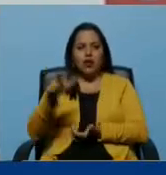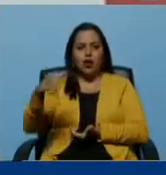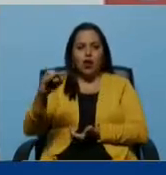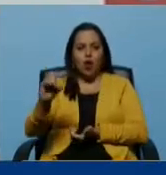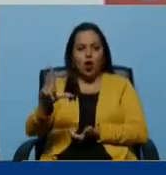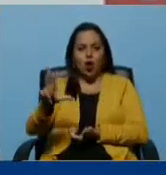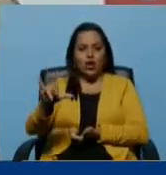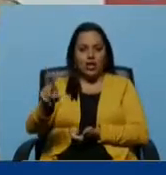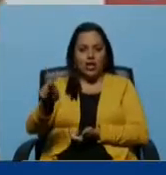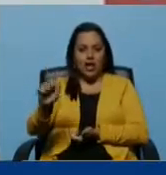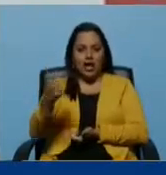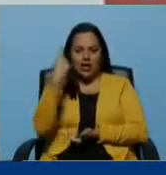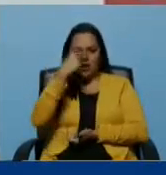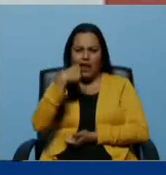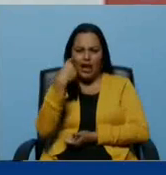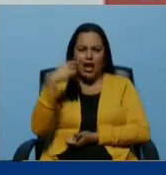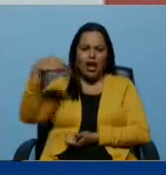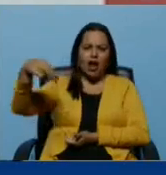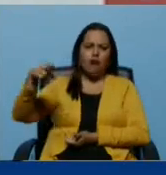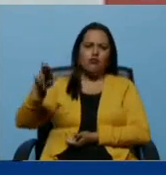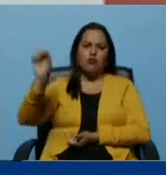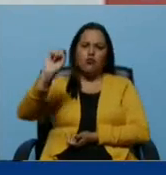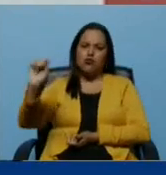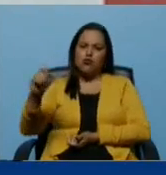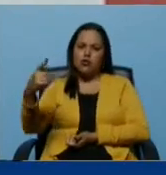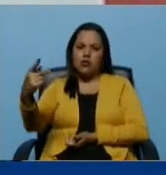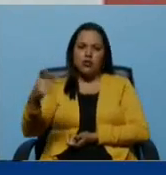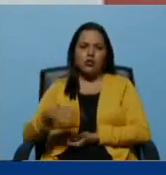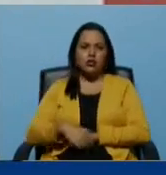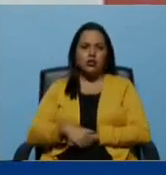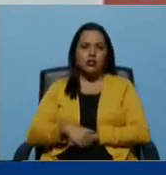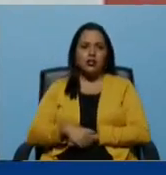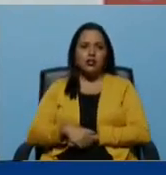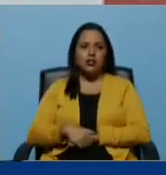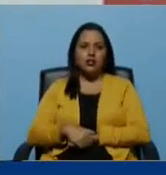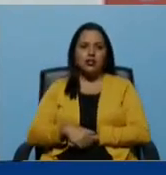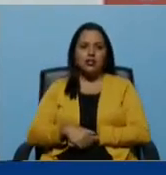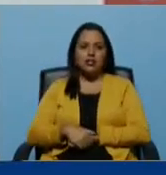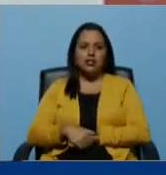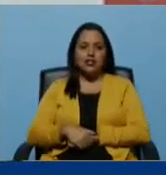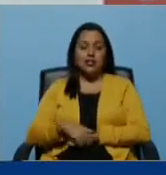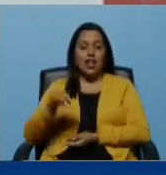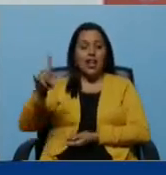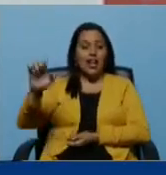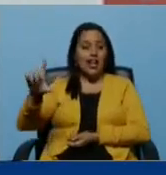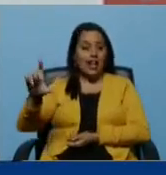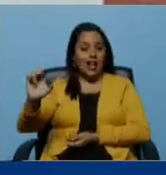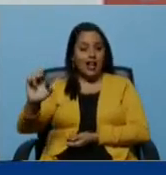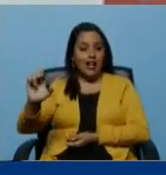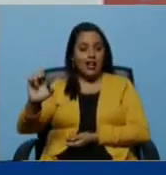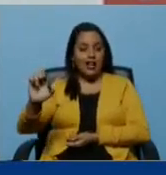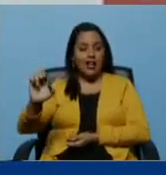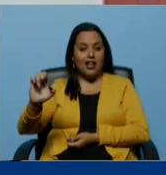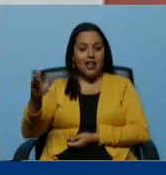la cara de Elon Musk, los liliputenses, bueno, Lilliputans, Lilliputans,